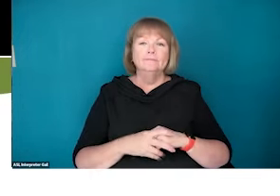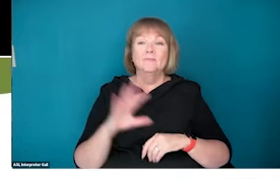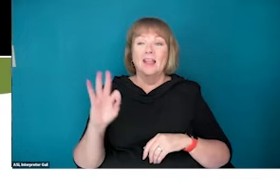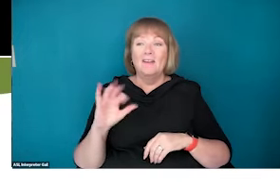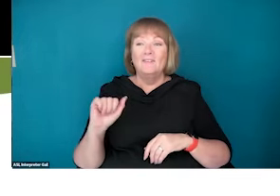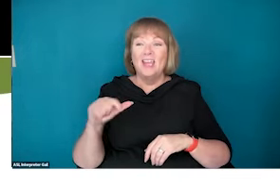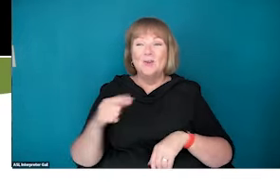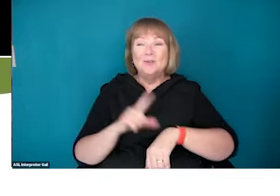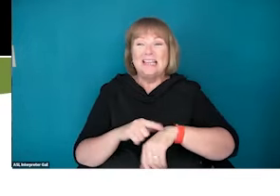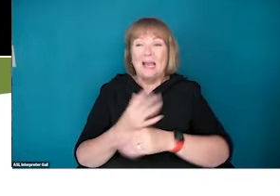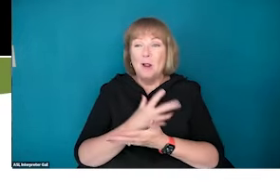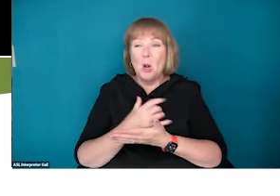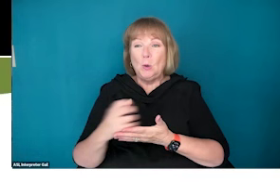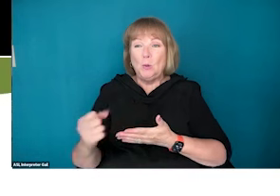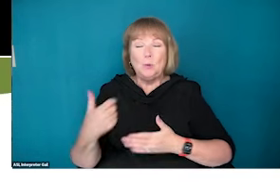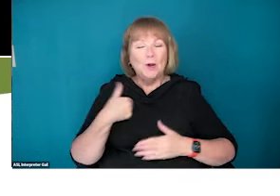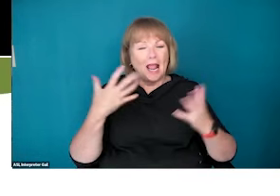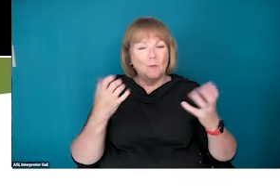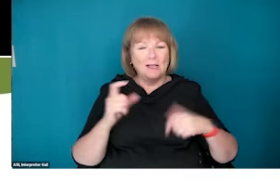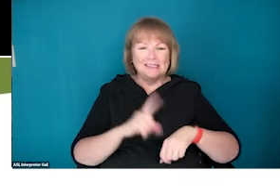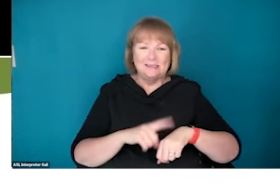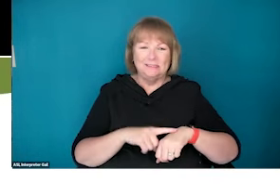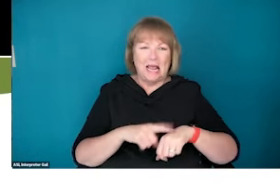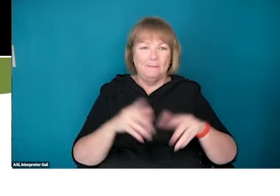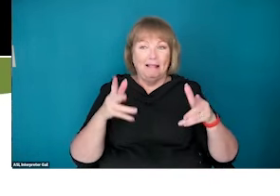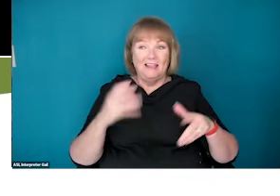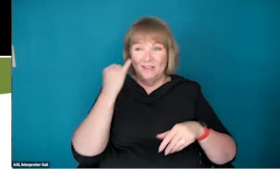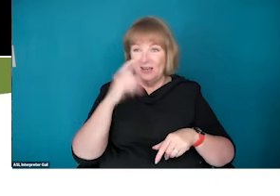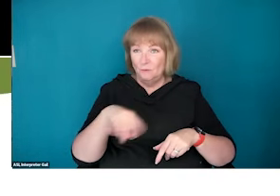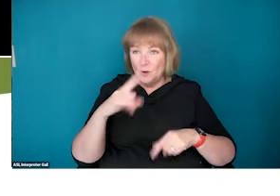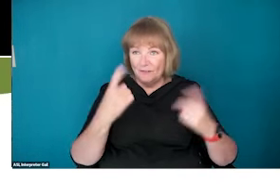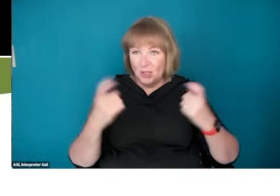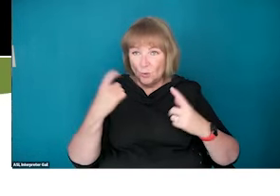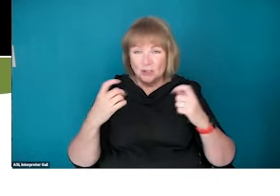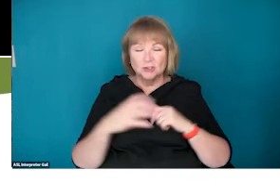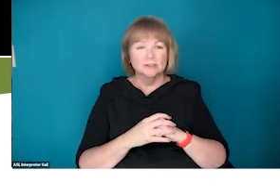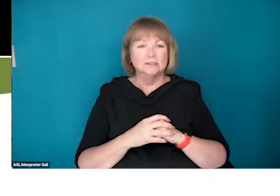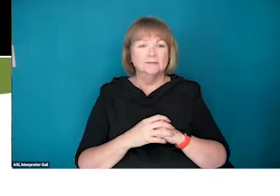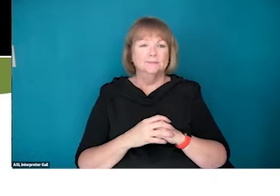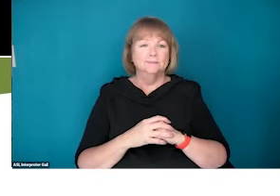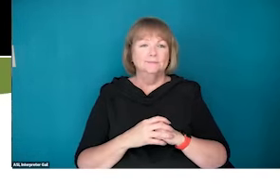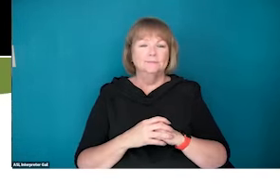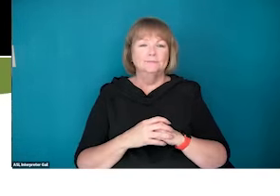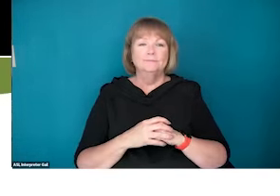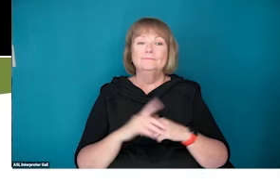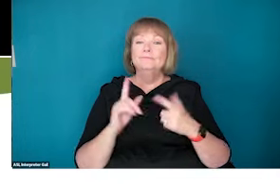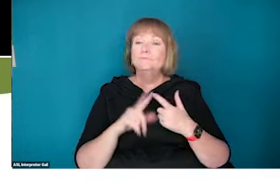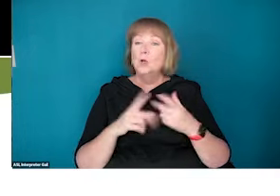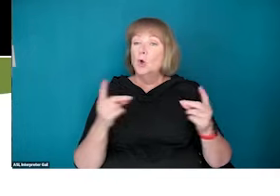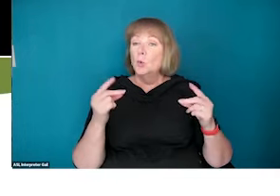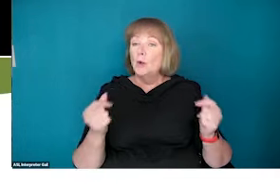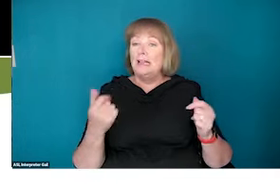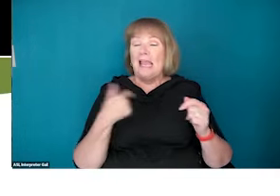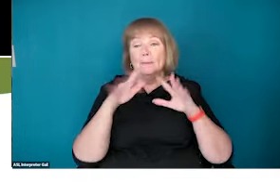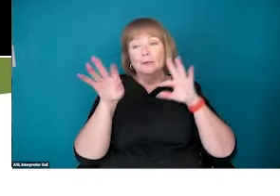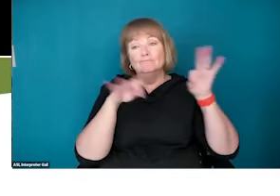que nos preguntan constantemente. ¿Hay un costo a creer un Acuerdo, un documento de acuerdo de